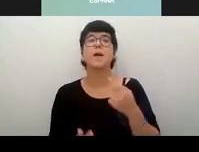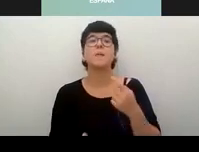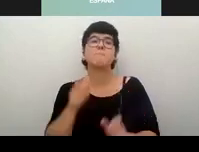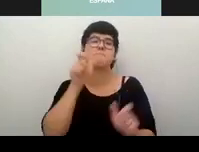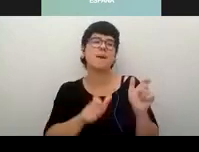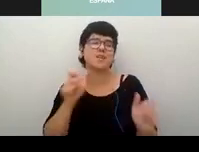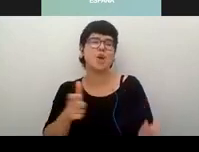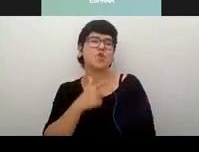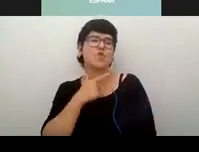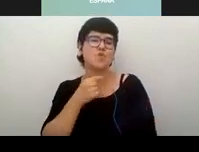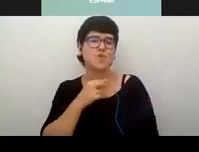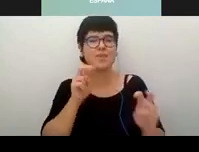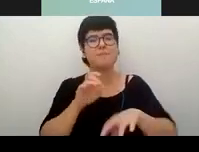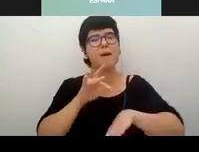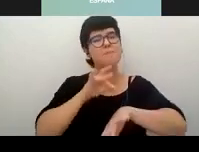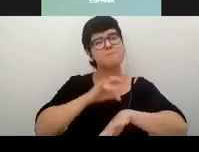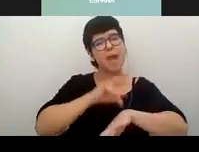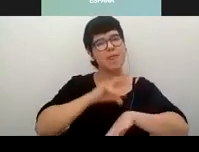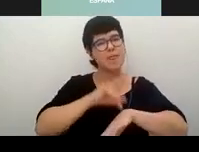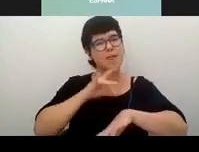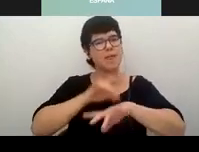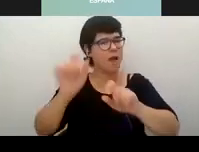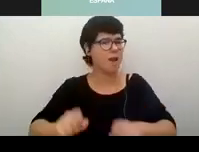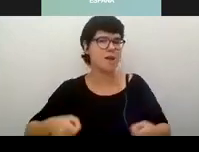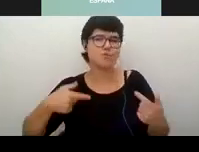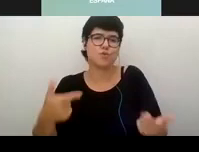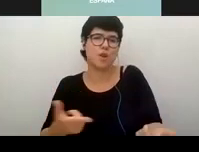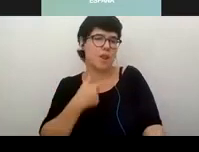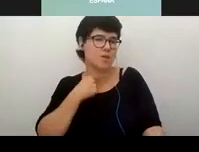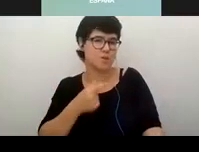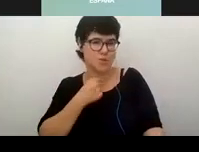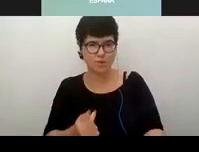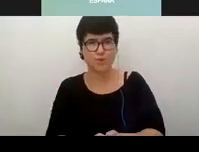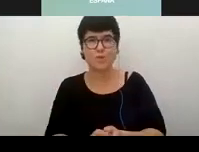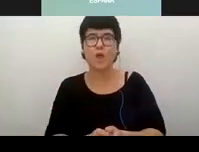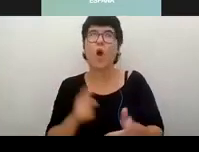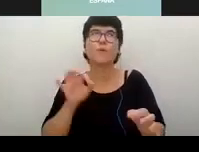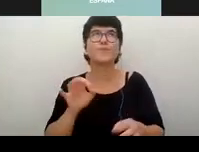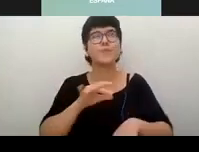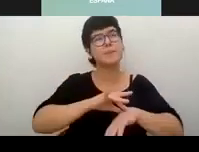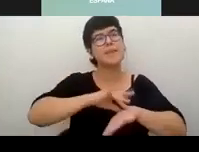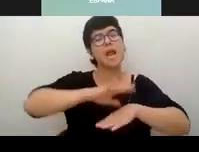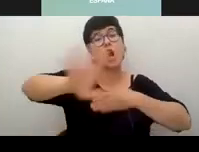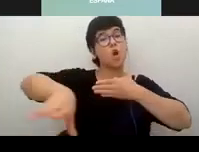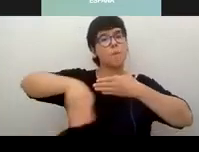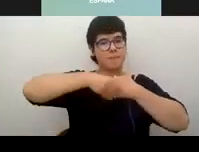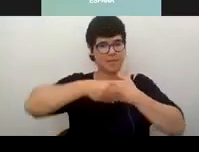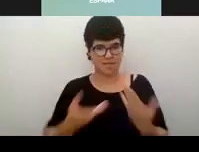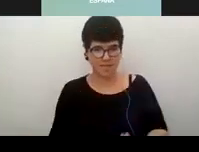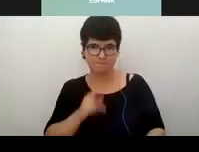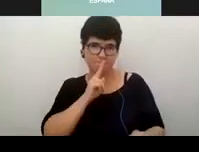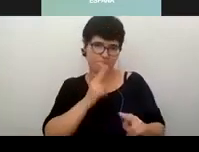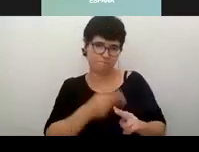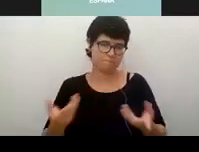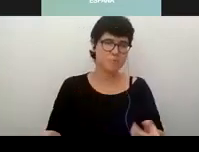poco la medicina natural, entre comillas, la medicina complementaria, pues lo utilizamos sobre todo para aumentar